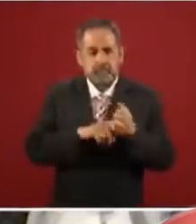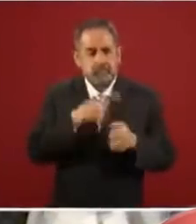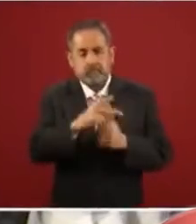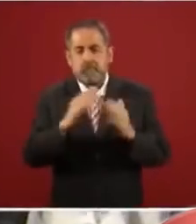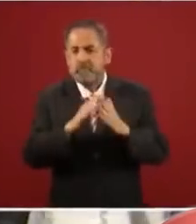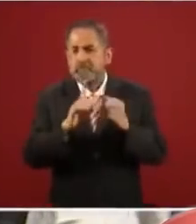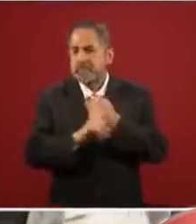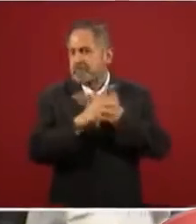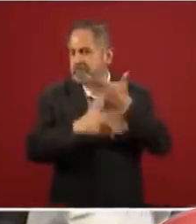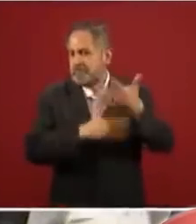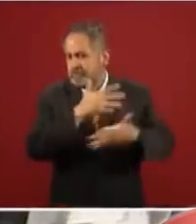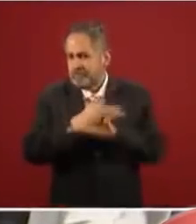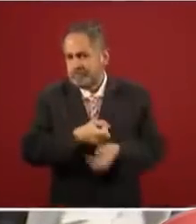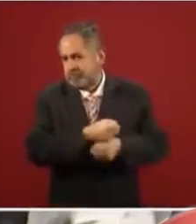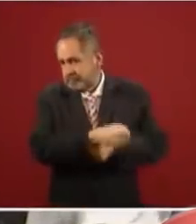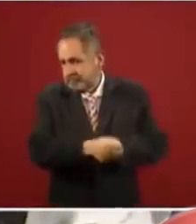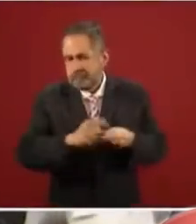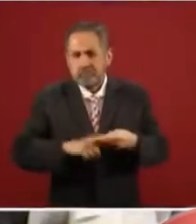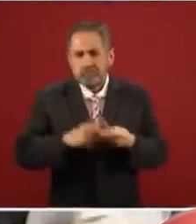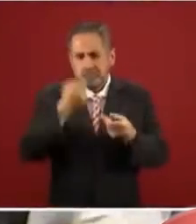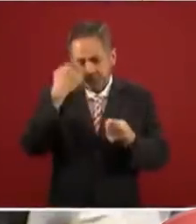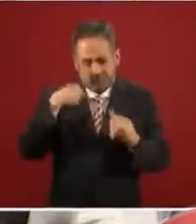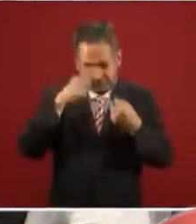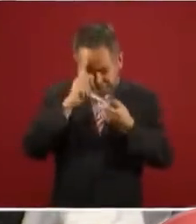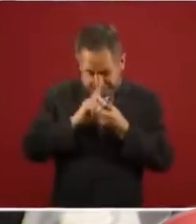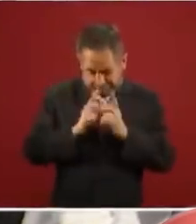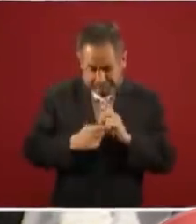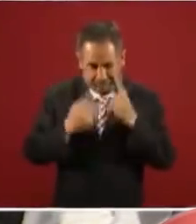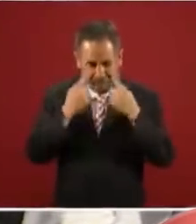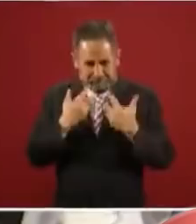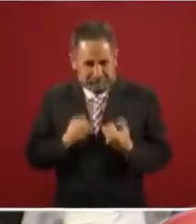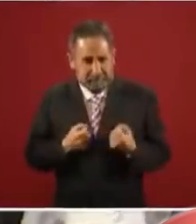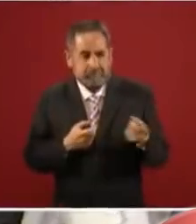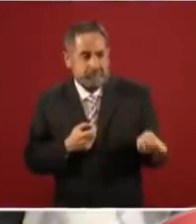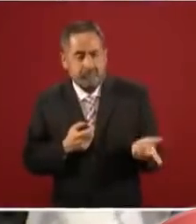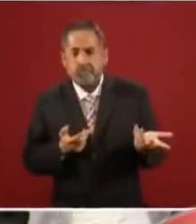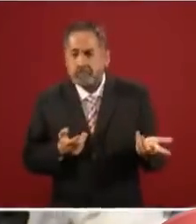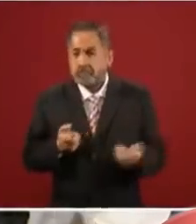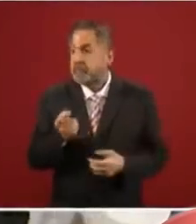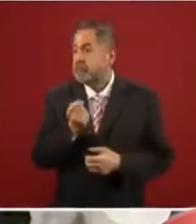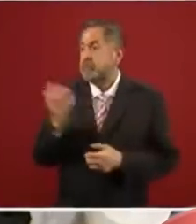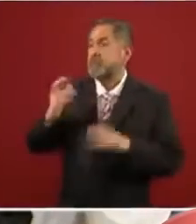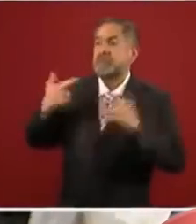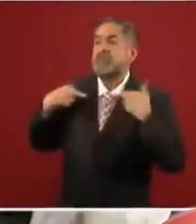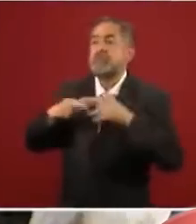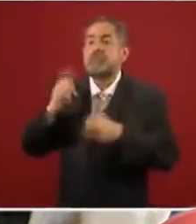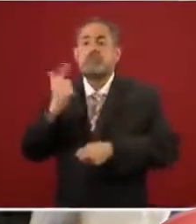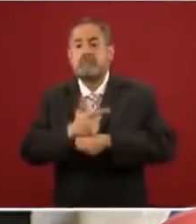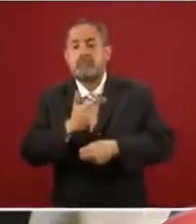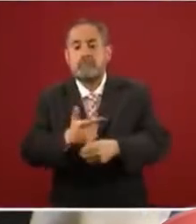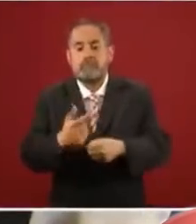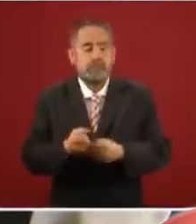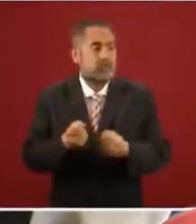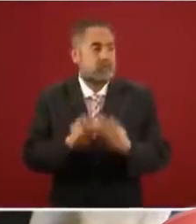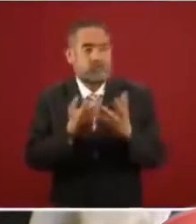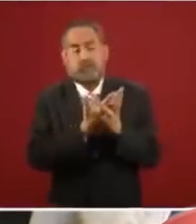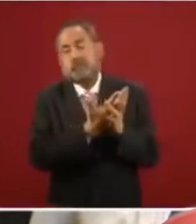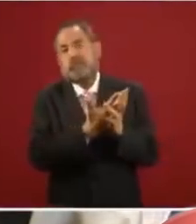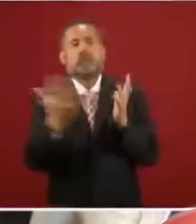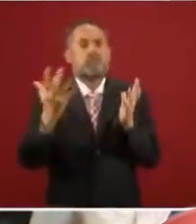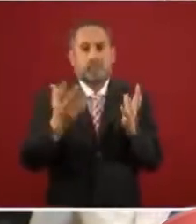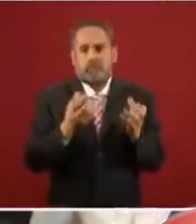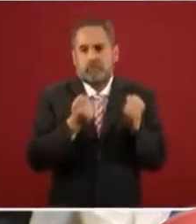su casa, depresión, y porque bueno, pues los docentes, ¿cuántos niños hay en una escuela? Los docentes tienen que atender a todos esos